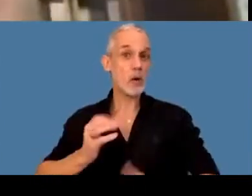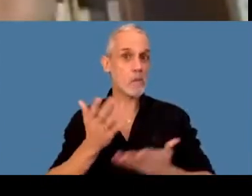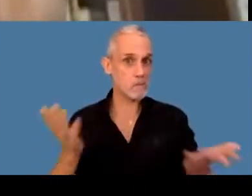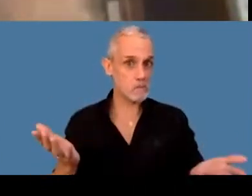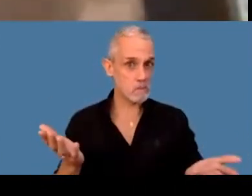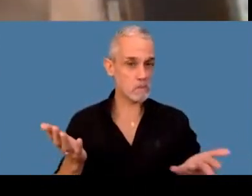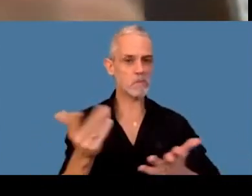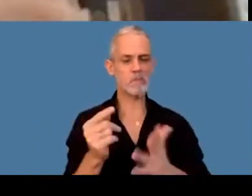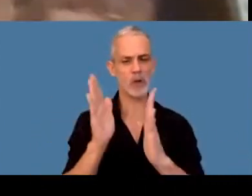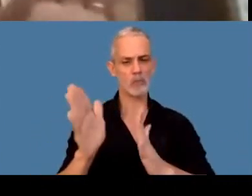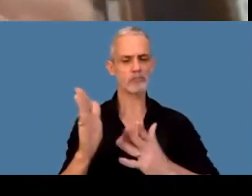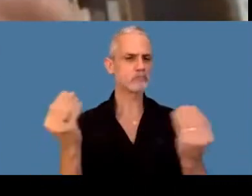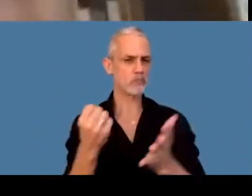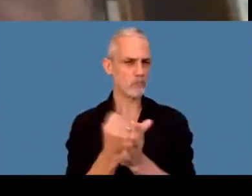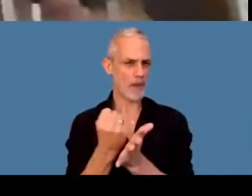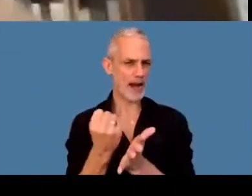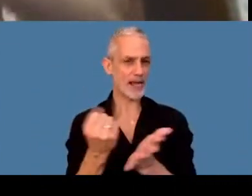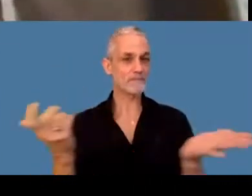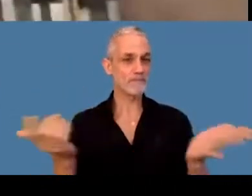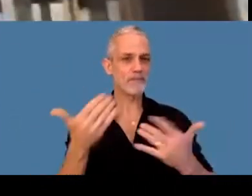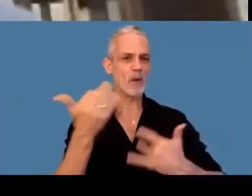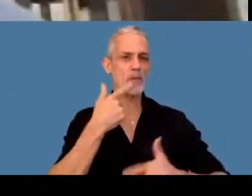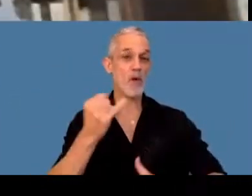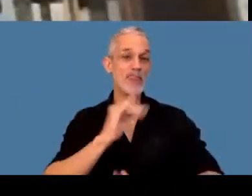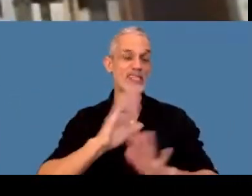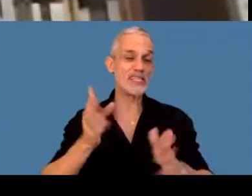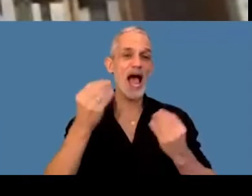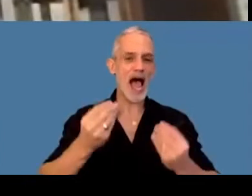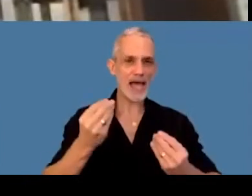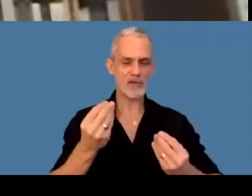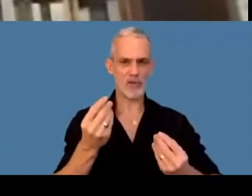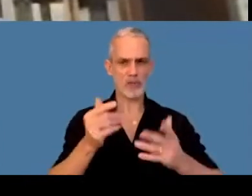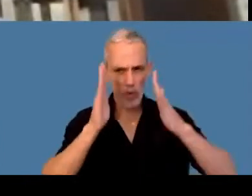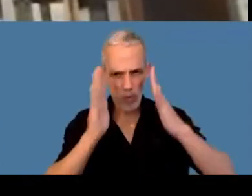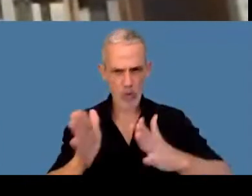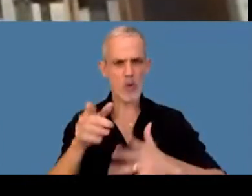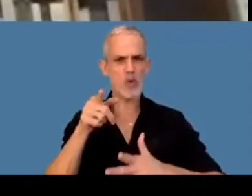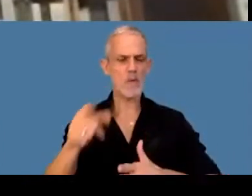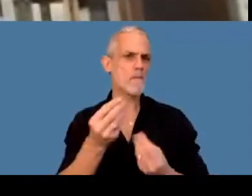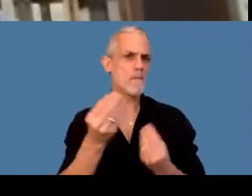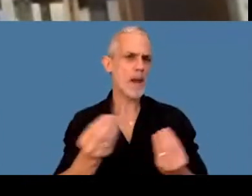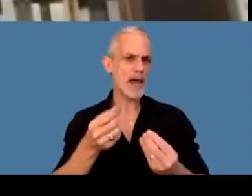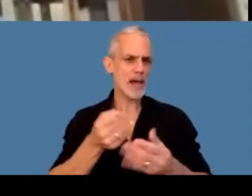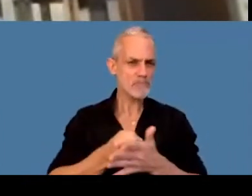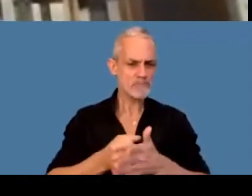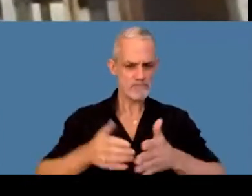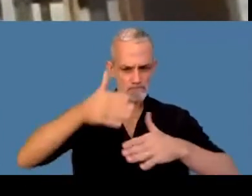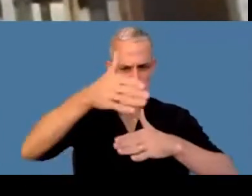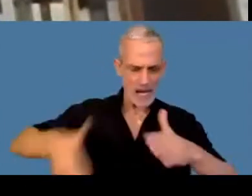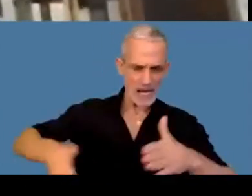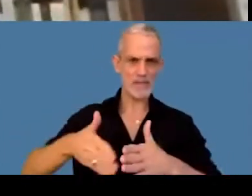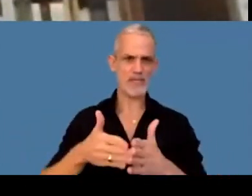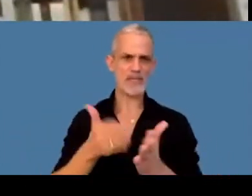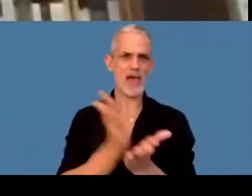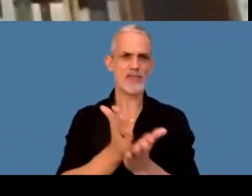Lo que sí también podemos decir es que hay una ofensiva muy fuerte para limitar y recortar